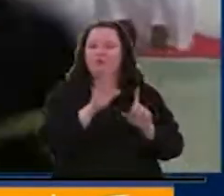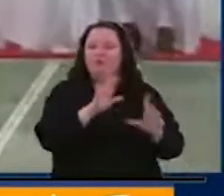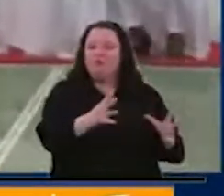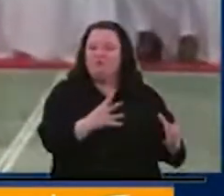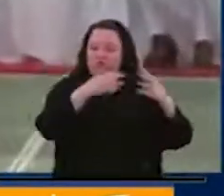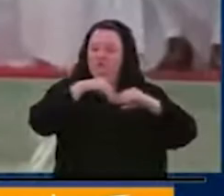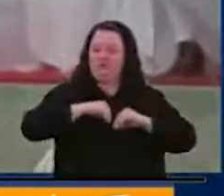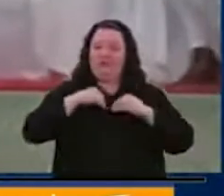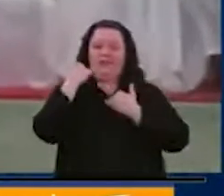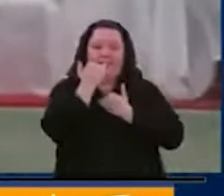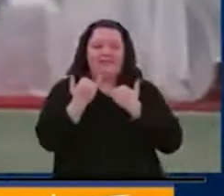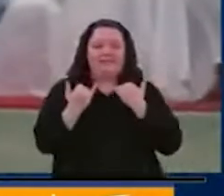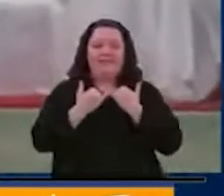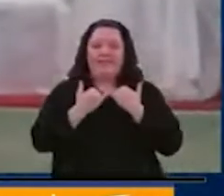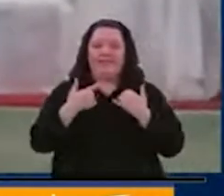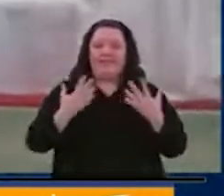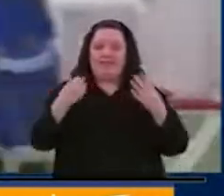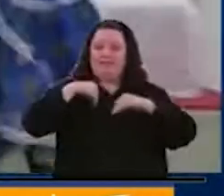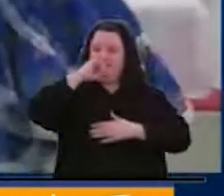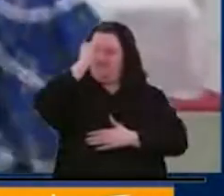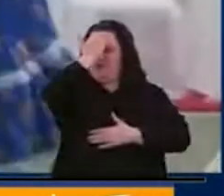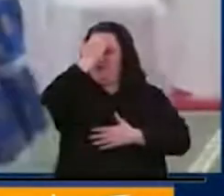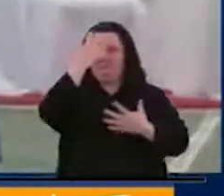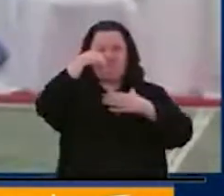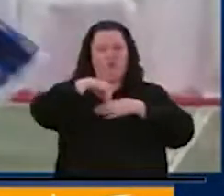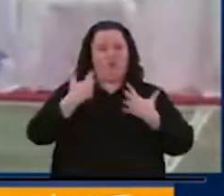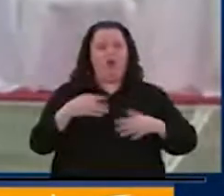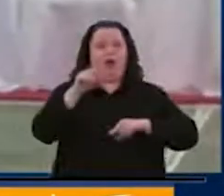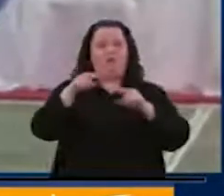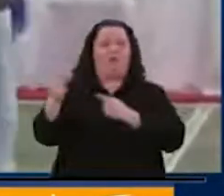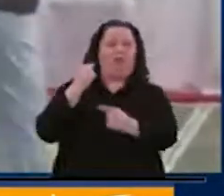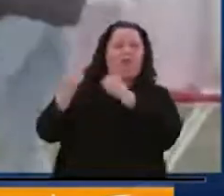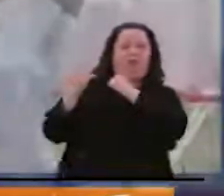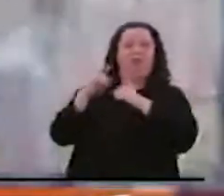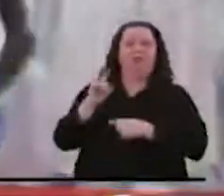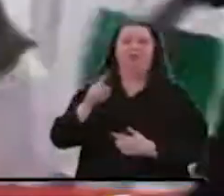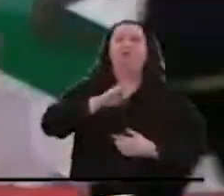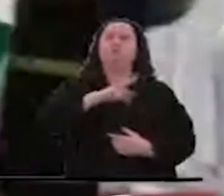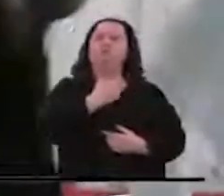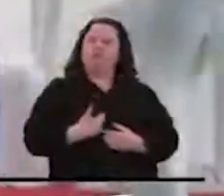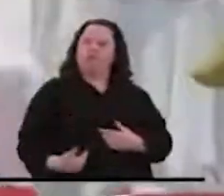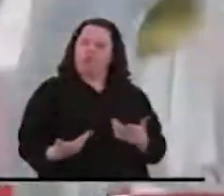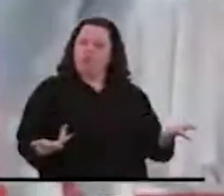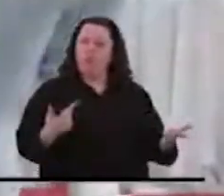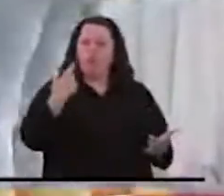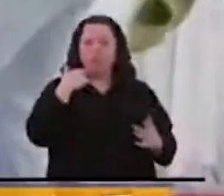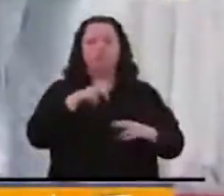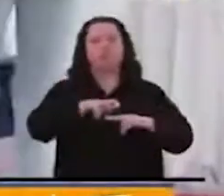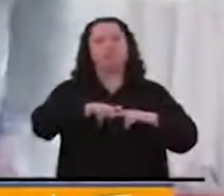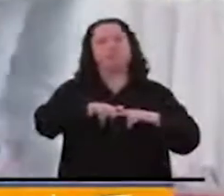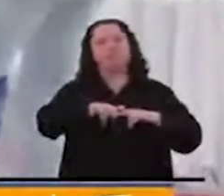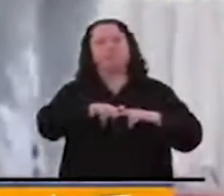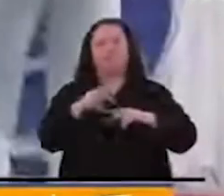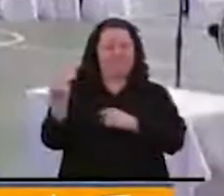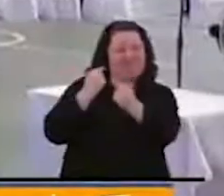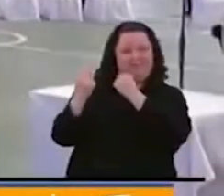de nuestra identidad, parte de nuestra esencia y pues algunos me critican porque soy vicepresidente y quieren que esté muy